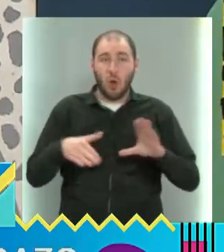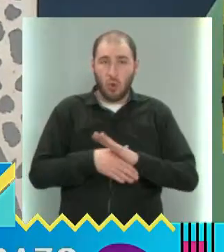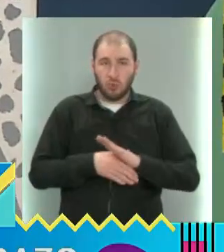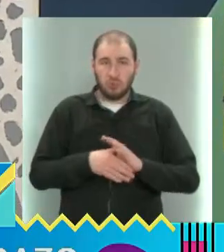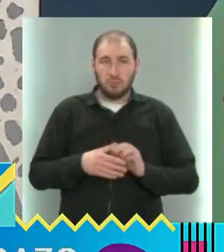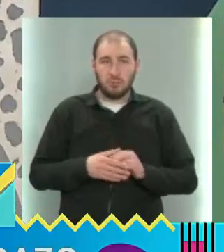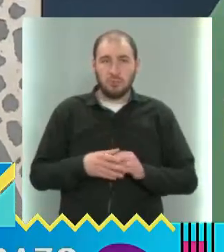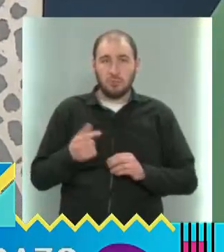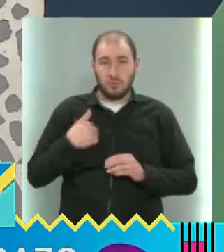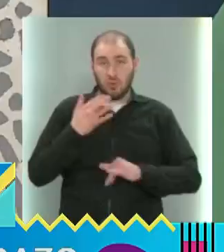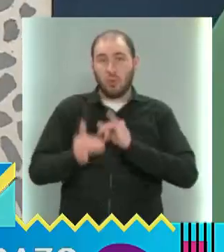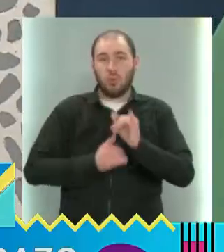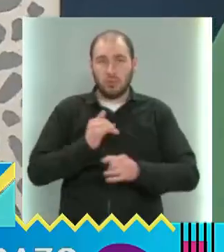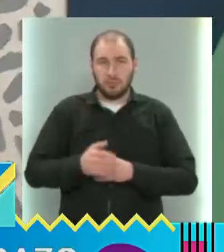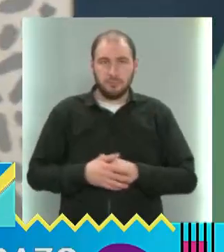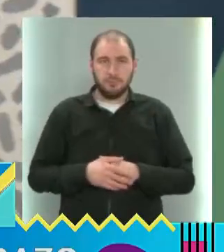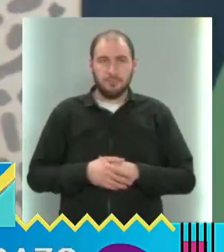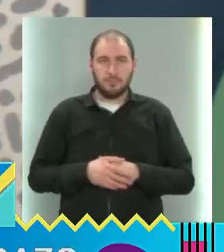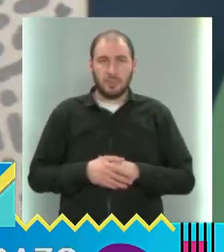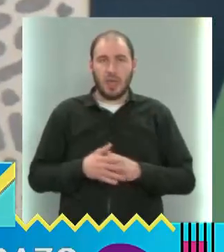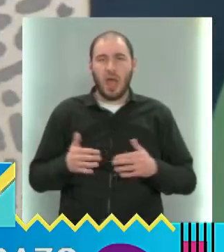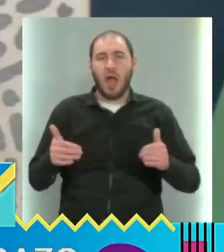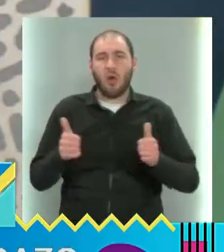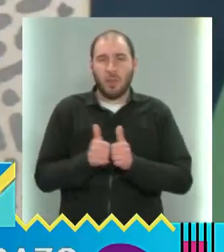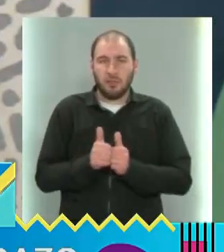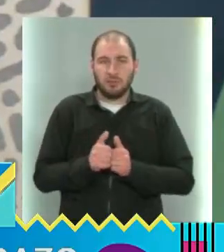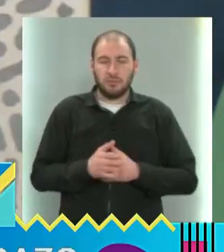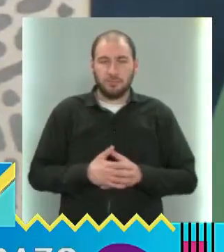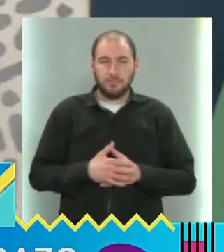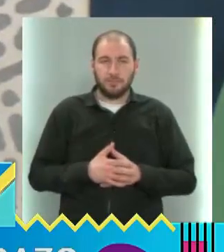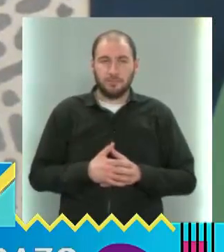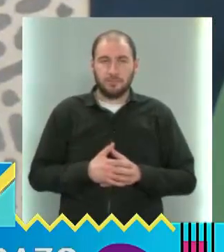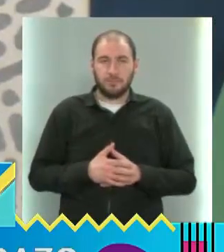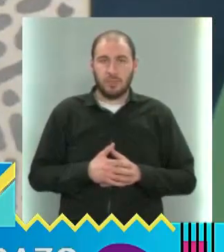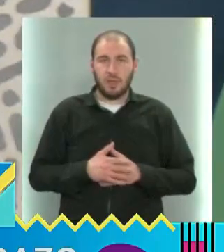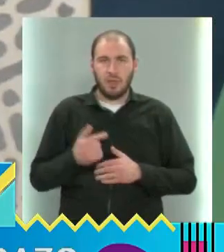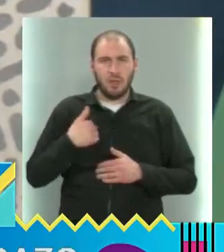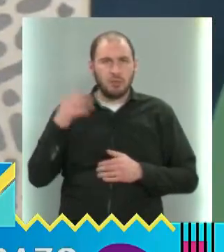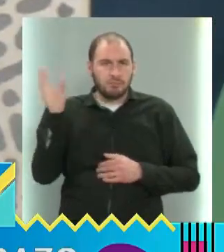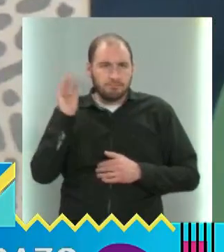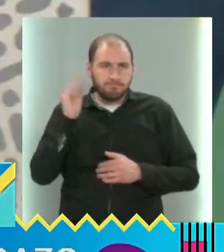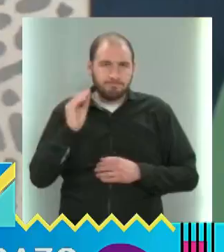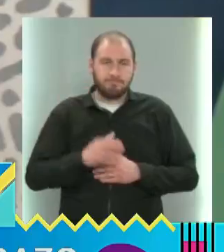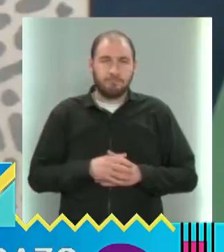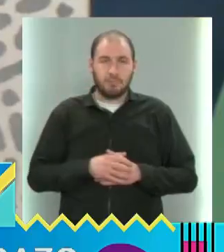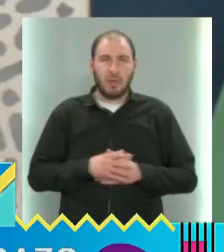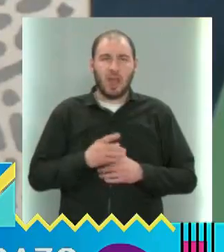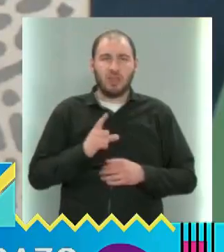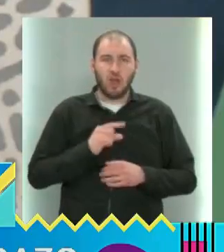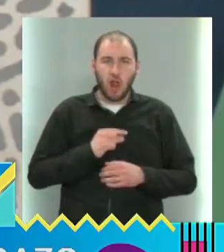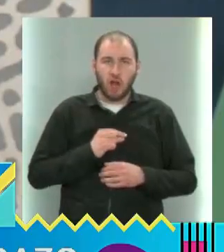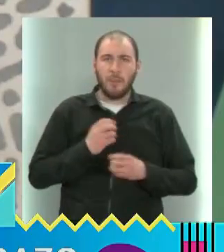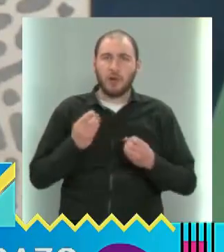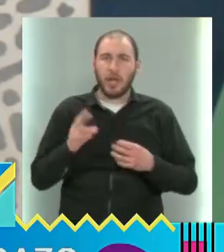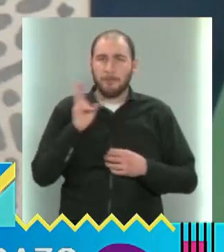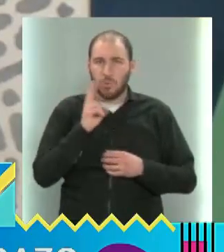o sea, insisto, en el acompañamiento lo que escucho es el dolor porque